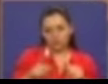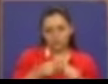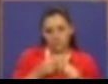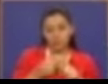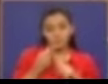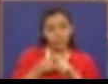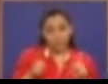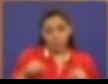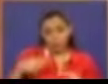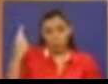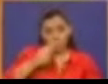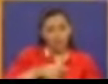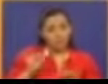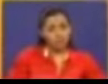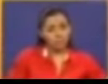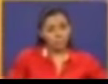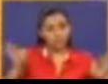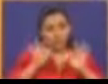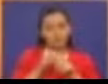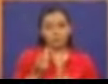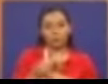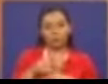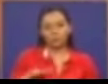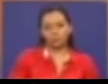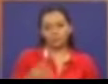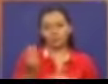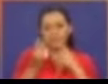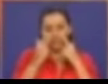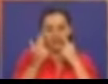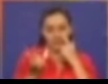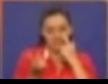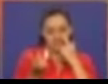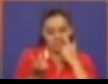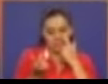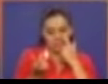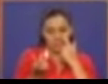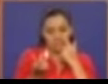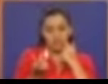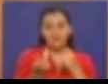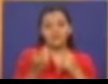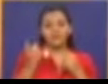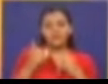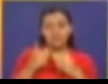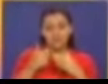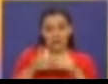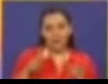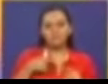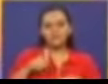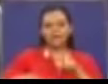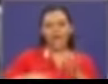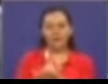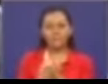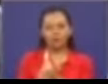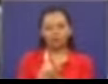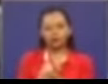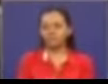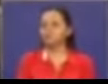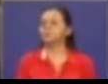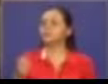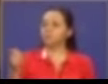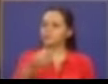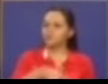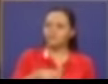la realidad de los productores de papa del país. Luego tuvimos conversatorio con mis panas, los medios de comunicación.